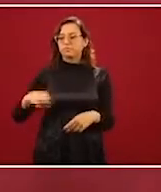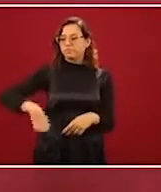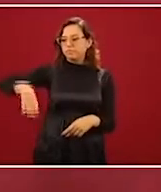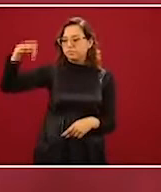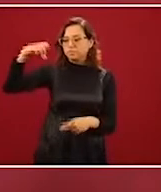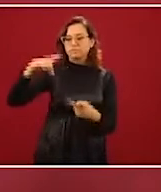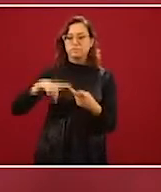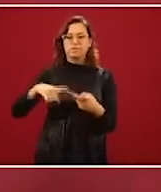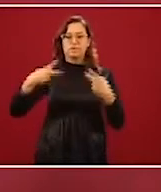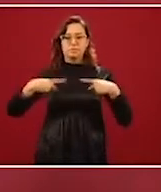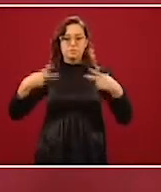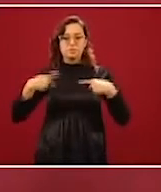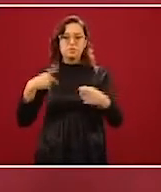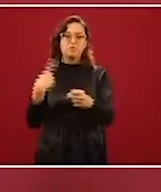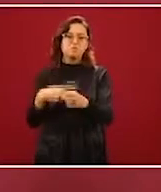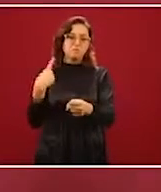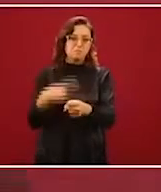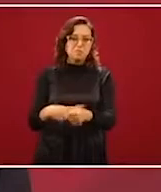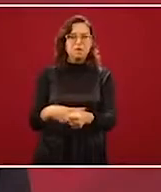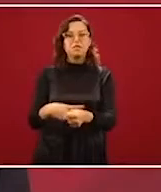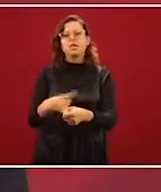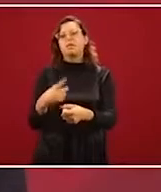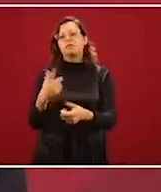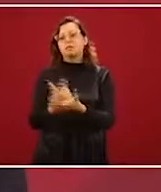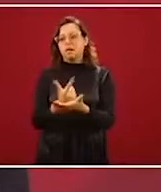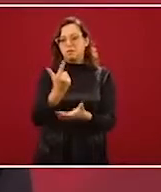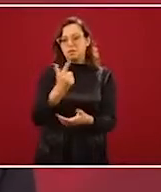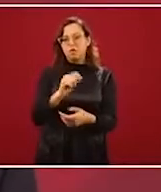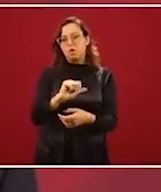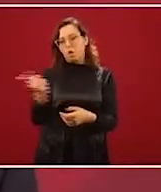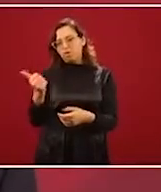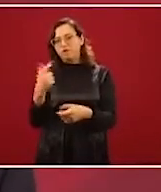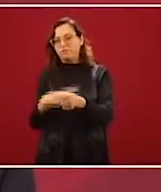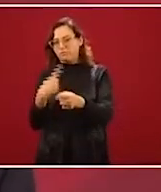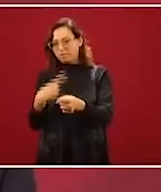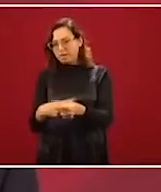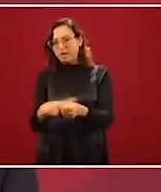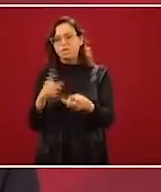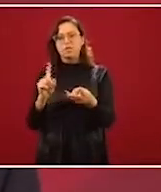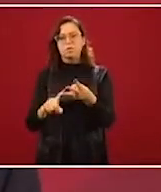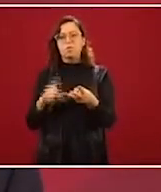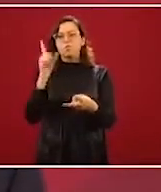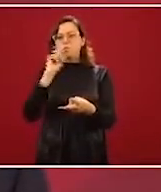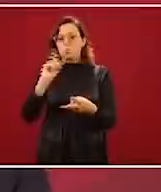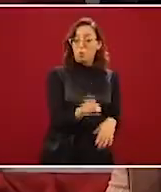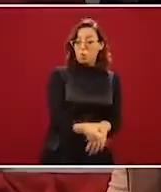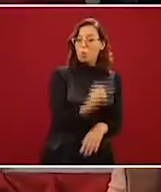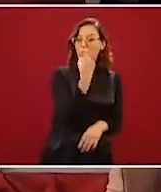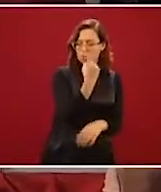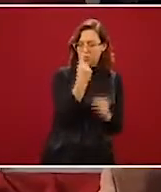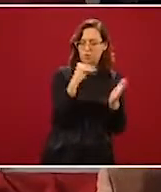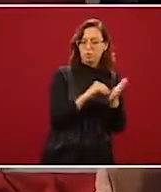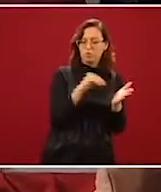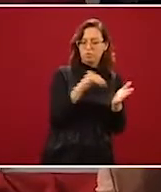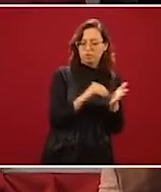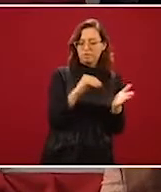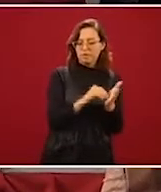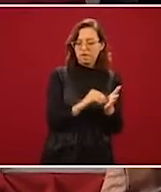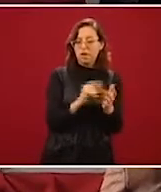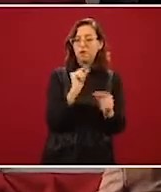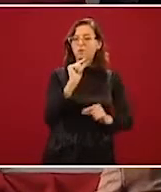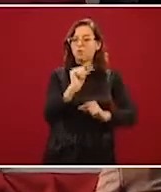las autoridades señaladas como responsables son el presidente de la república el titular de las secretarías de salud